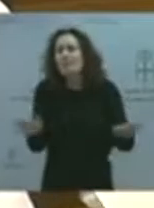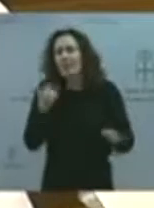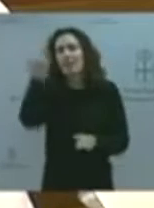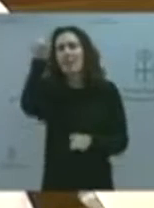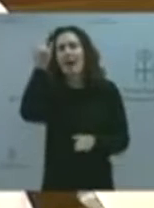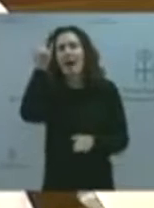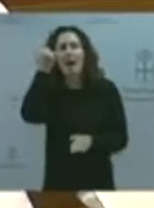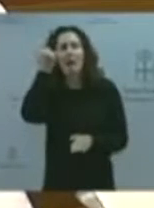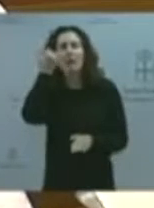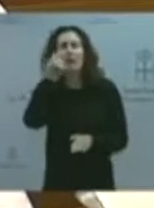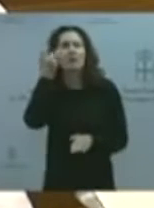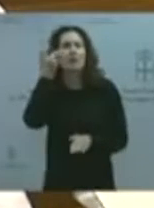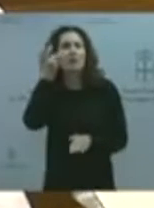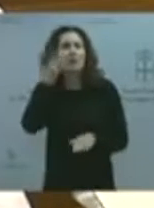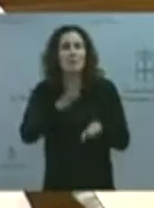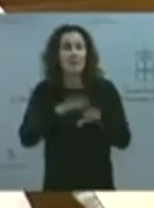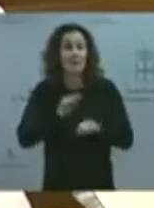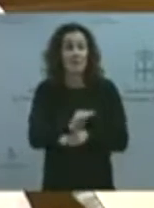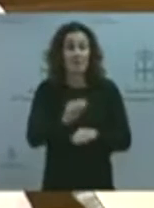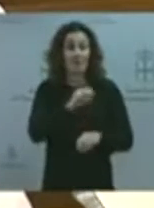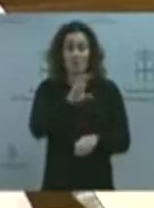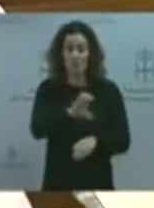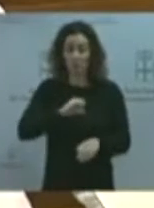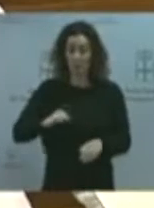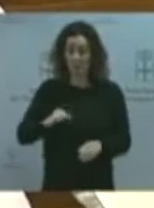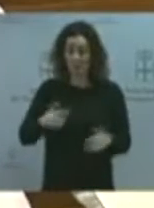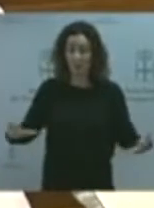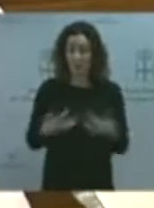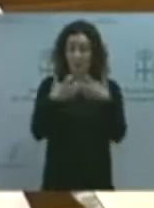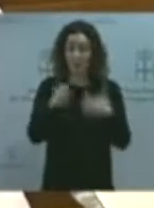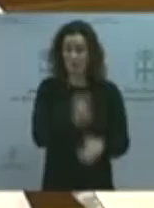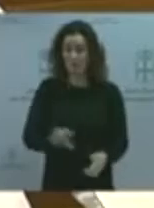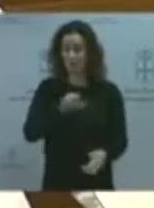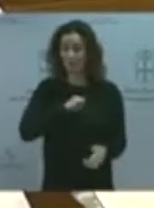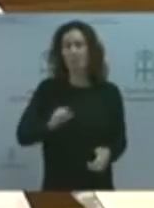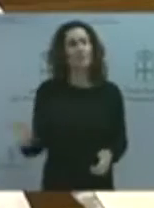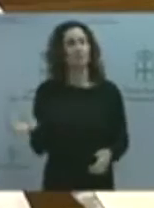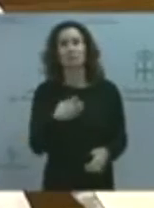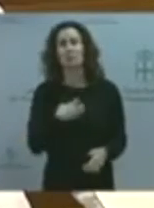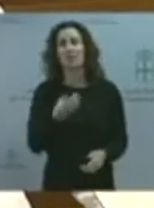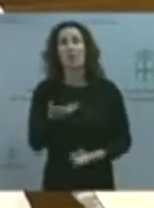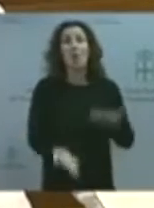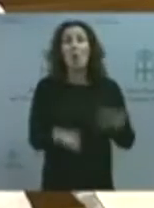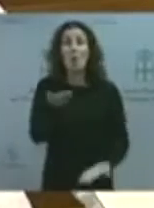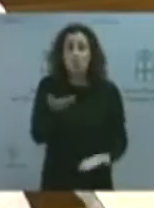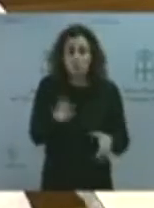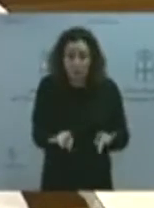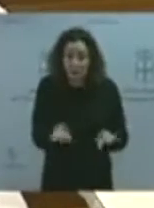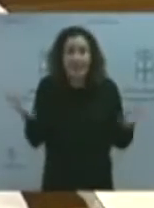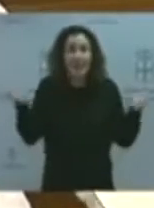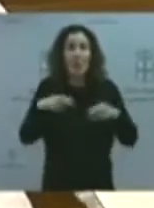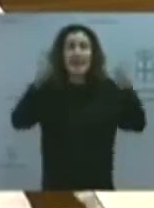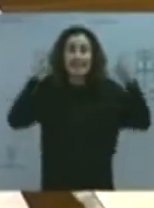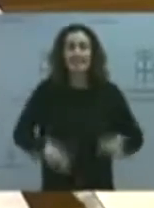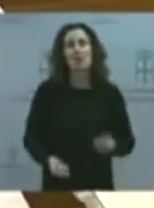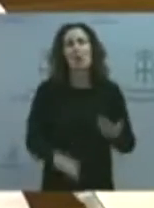entre comunidades autónomas. No hay justicia territorial sin justicia social. Un asturiano que pelea porque le